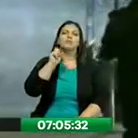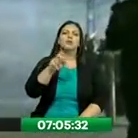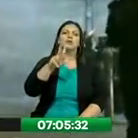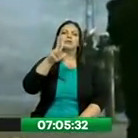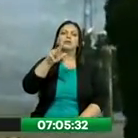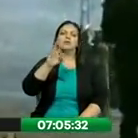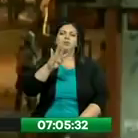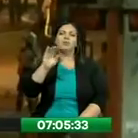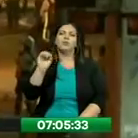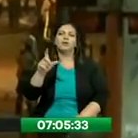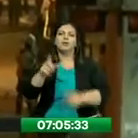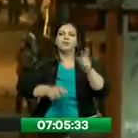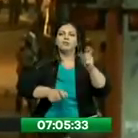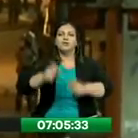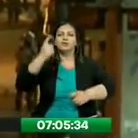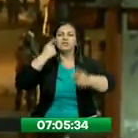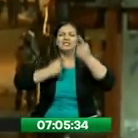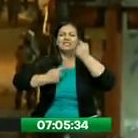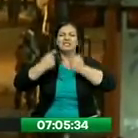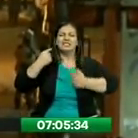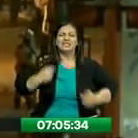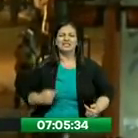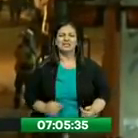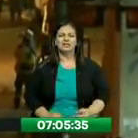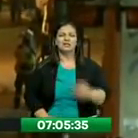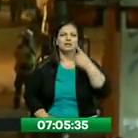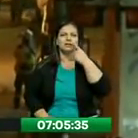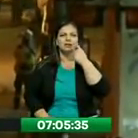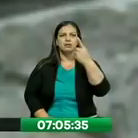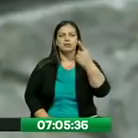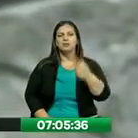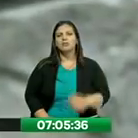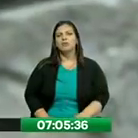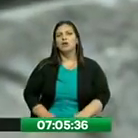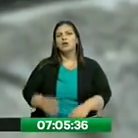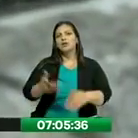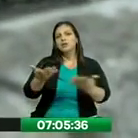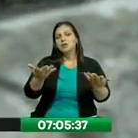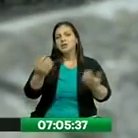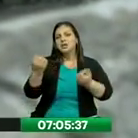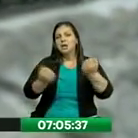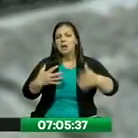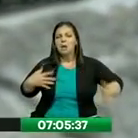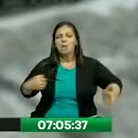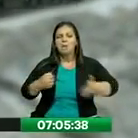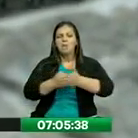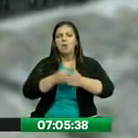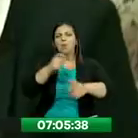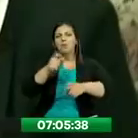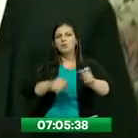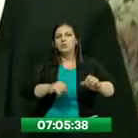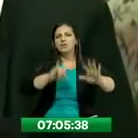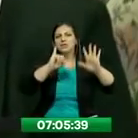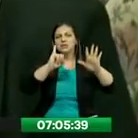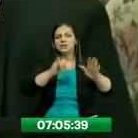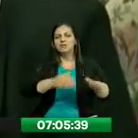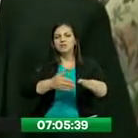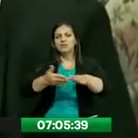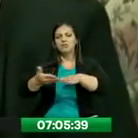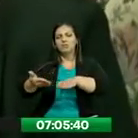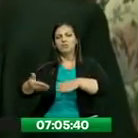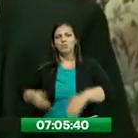mortales, Romo señaló que se han podido verificar 6 muertes por accidente de tránsito o caídas. Hay una